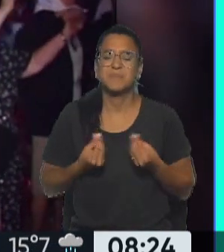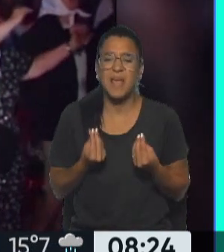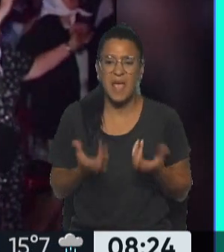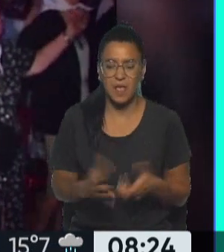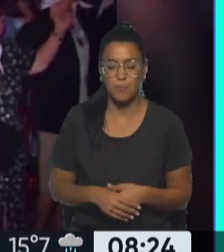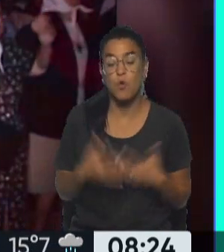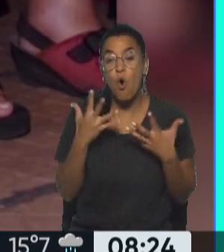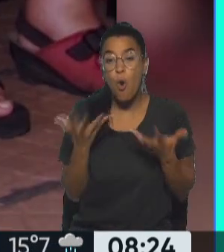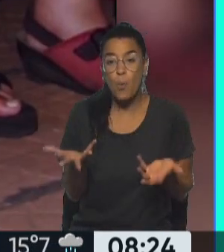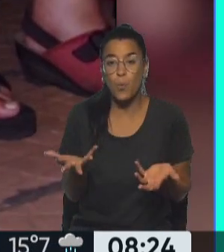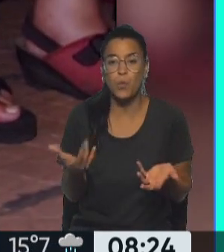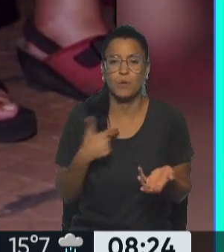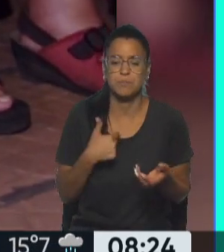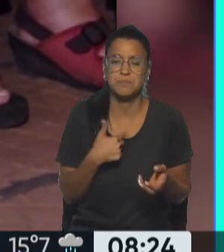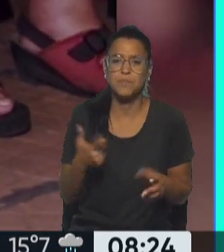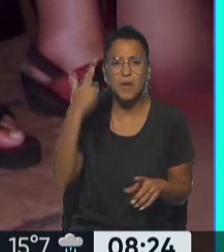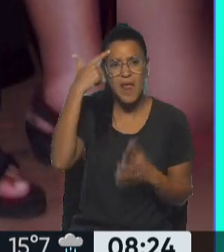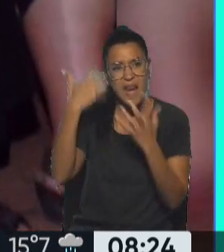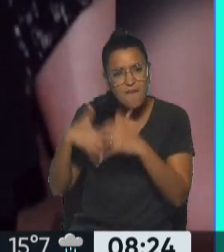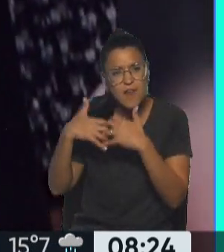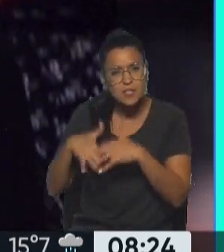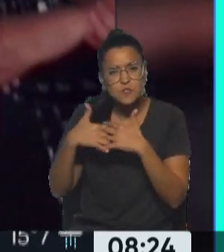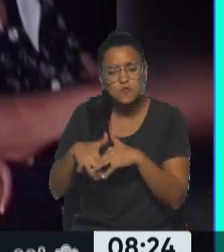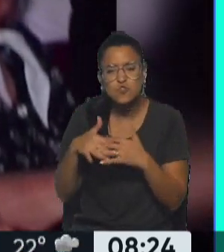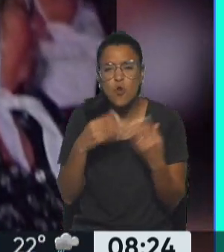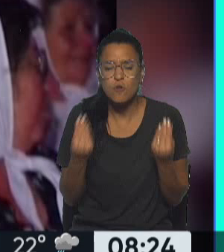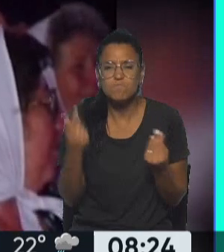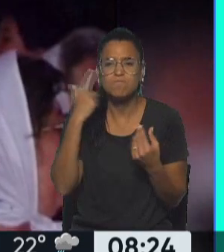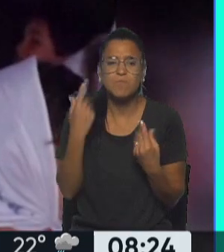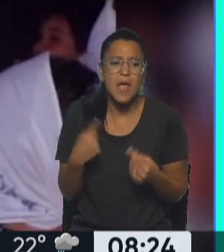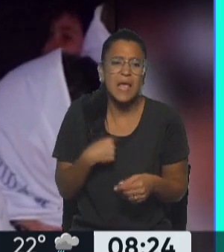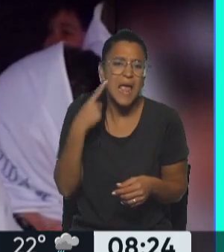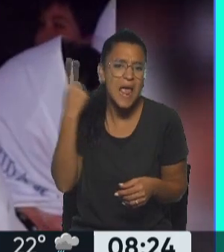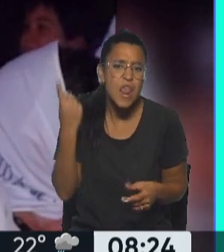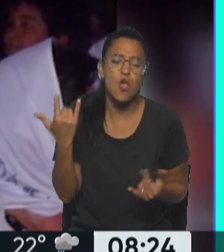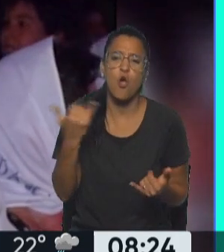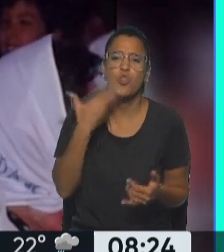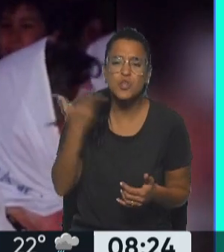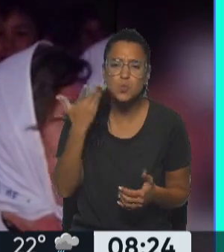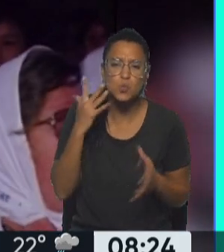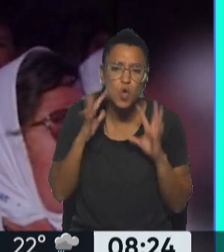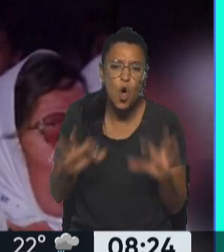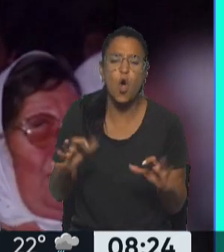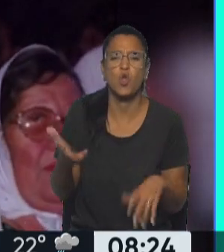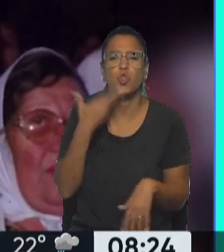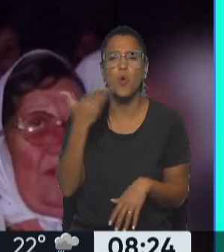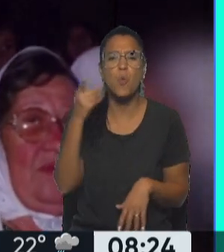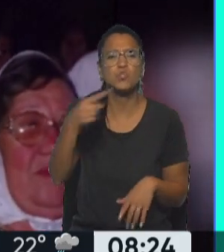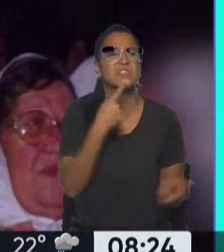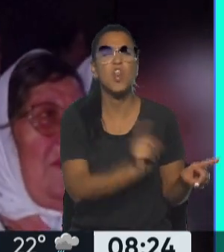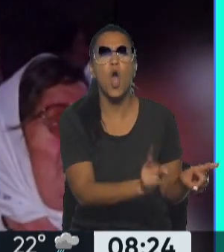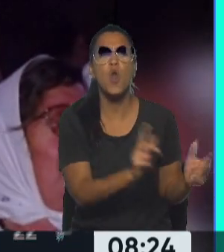Obviamente que me llama la reflexión, ¿no? Creo que de alguna manera los discursos de odio, los discursos